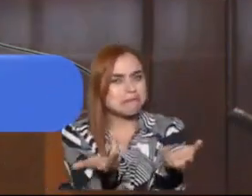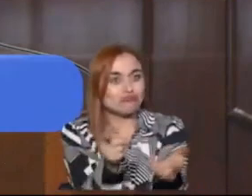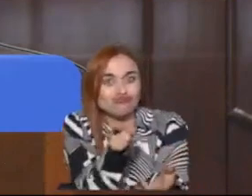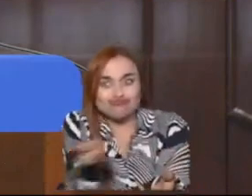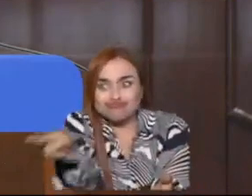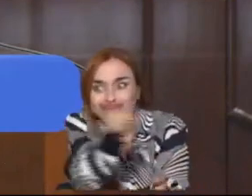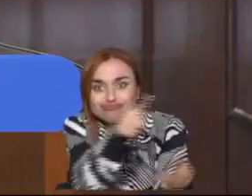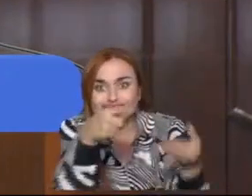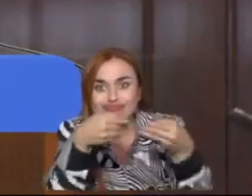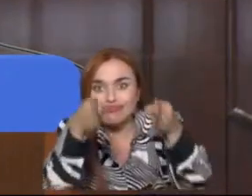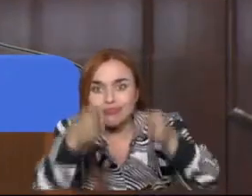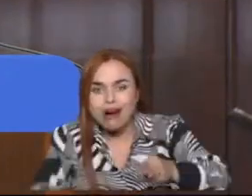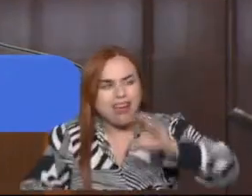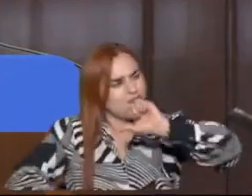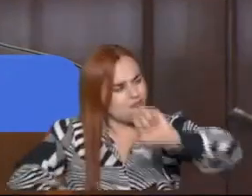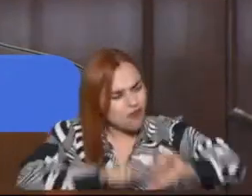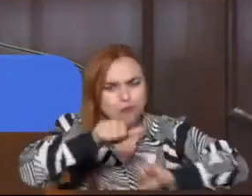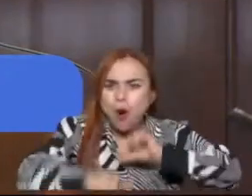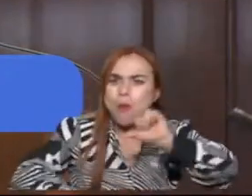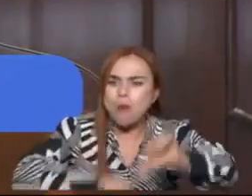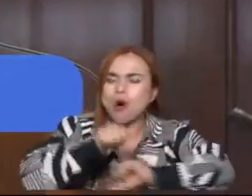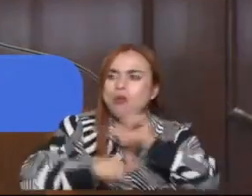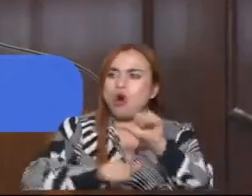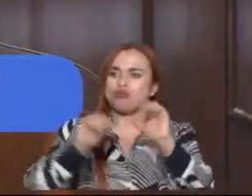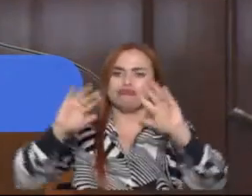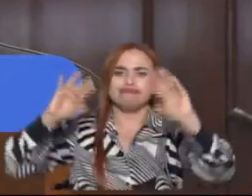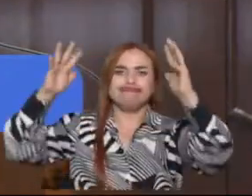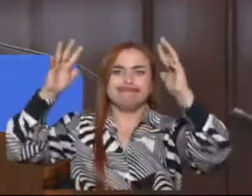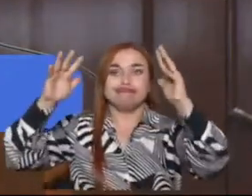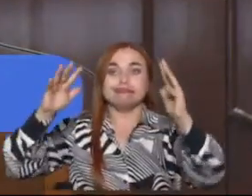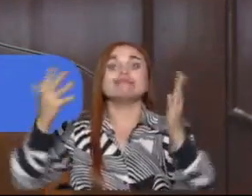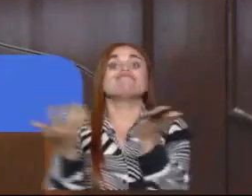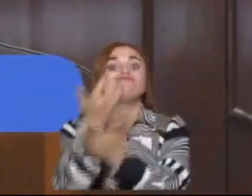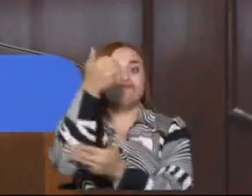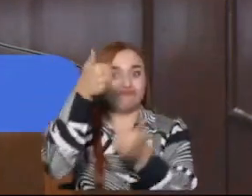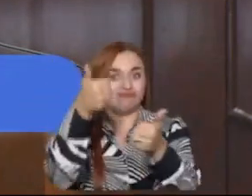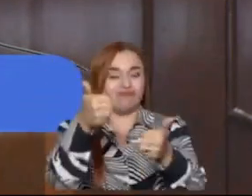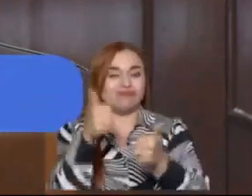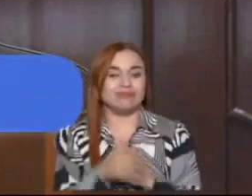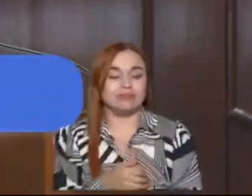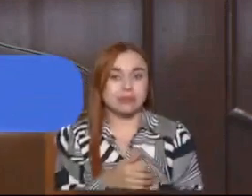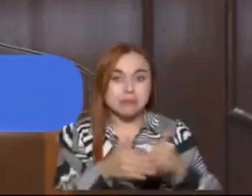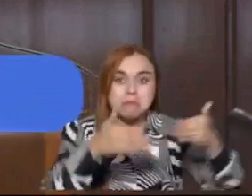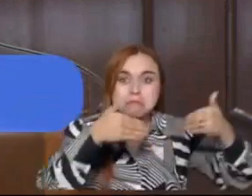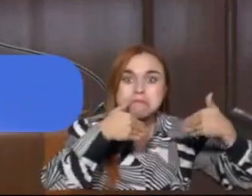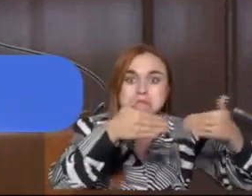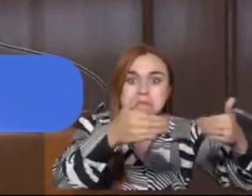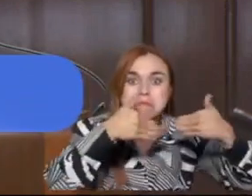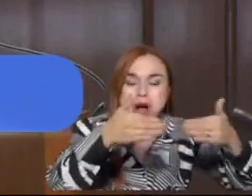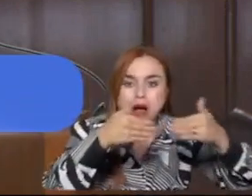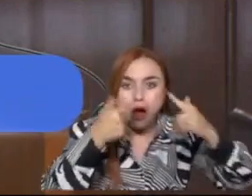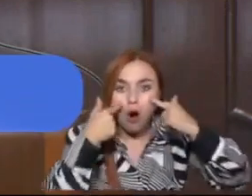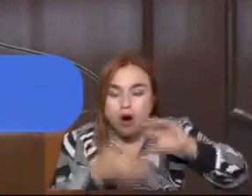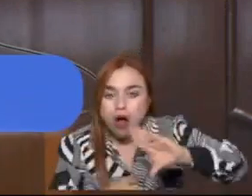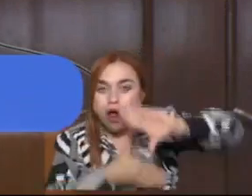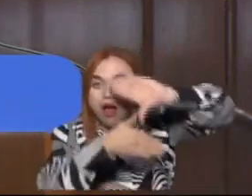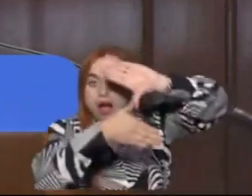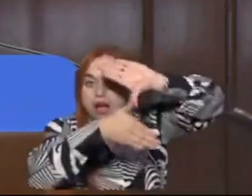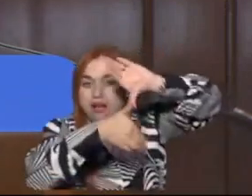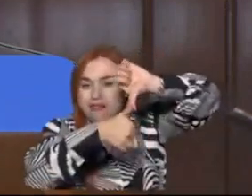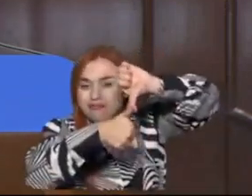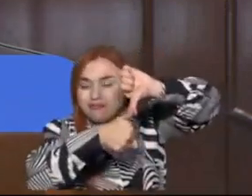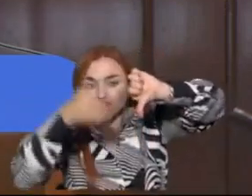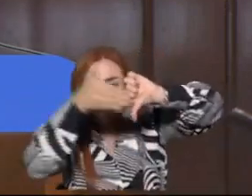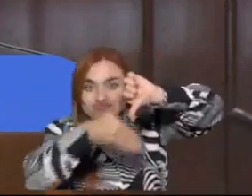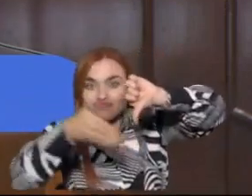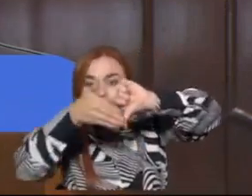Panamá continúa siendo el país con el mayor crecimiento económico de la región. Panamá es el país